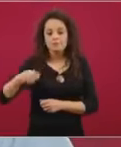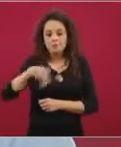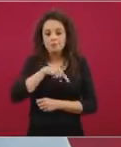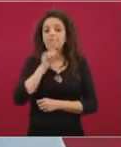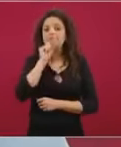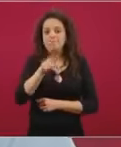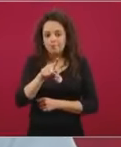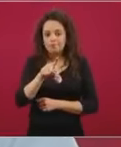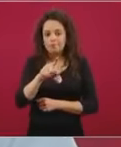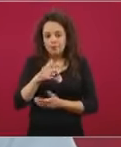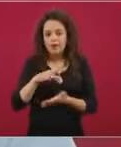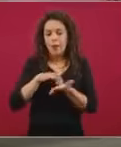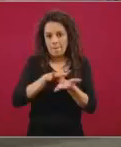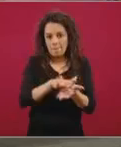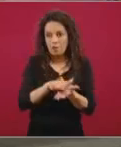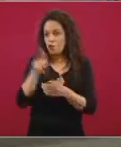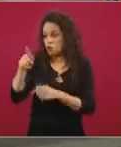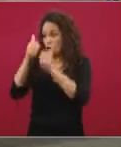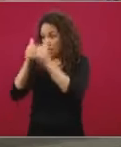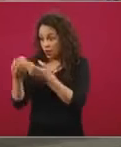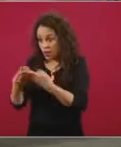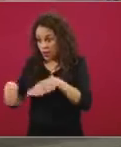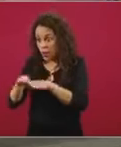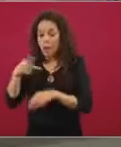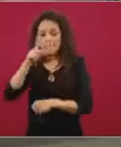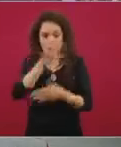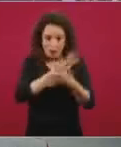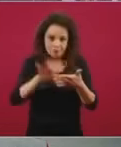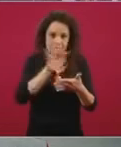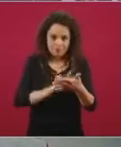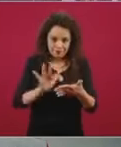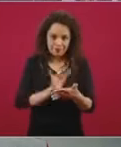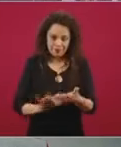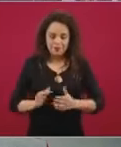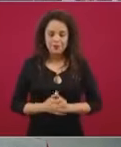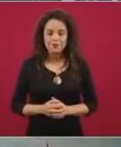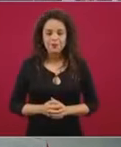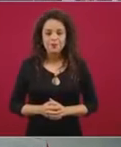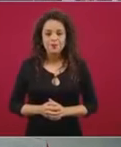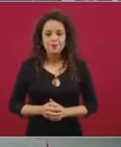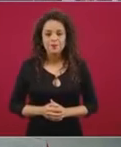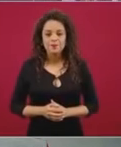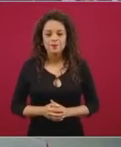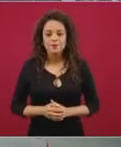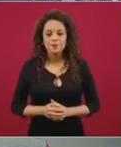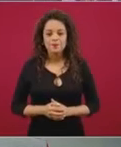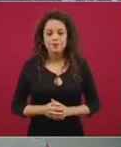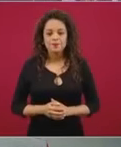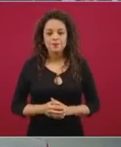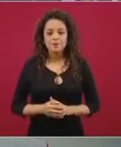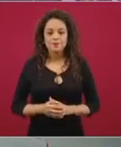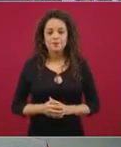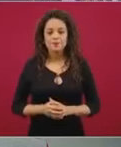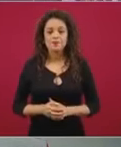leyendo, en la medida de lo posible. Muchas gracias. Marina. Rivelino Rueda, por favor.